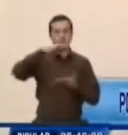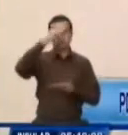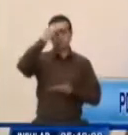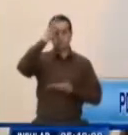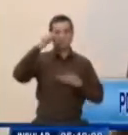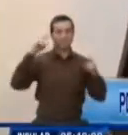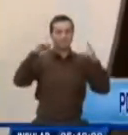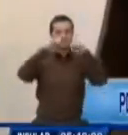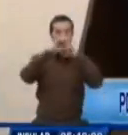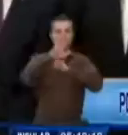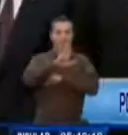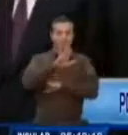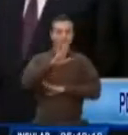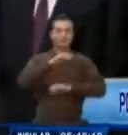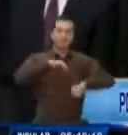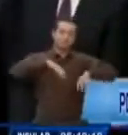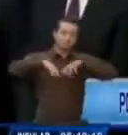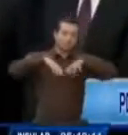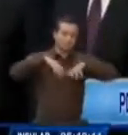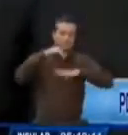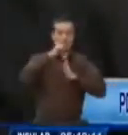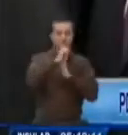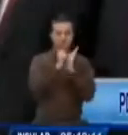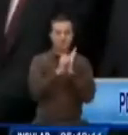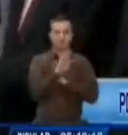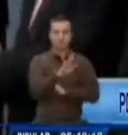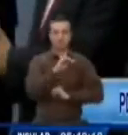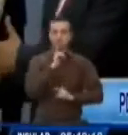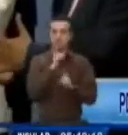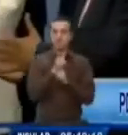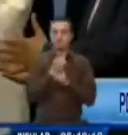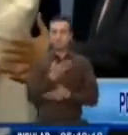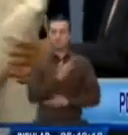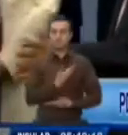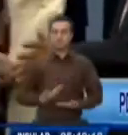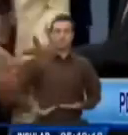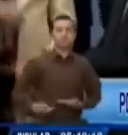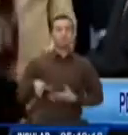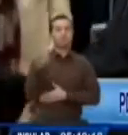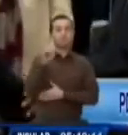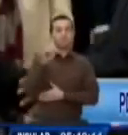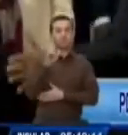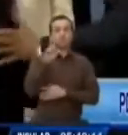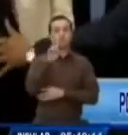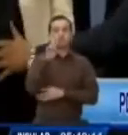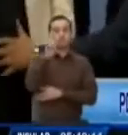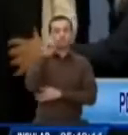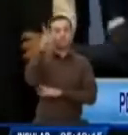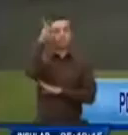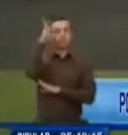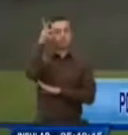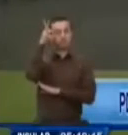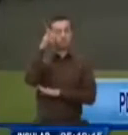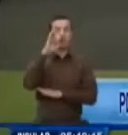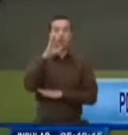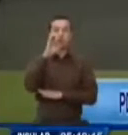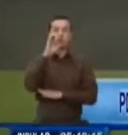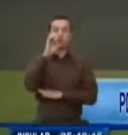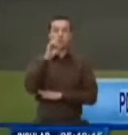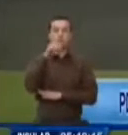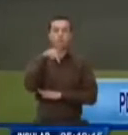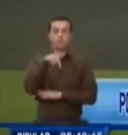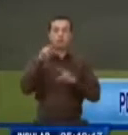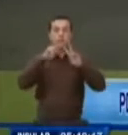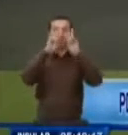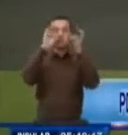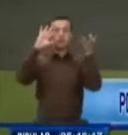agenda de actividades en Francia. Este lunes, el primer mandatario asistió a la 21ª conferencia de las partes sobre cambio